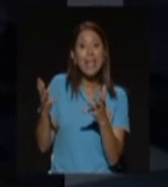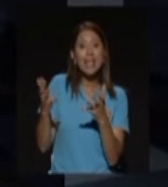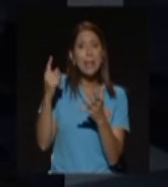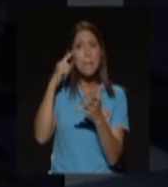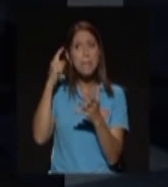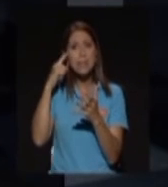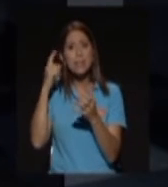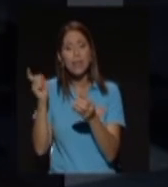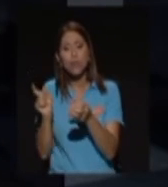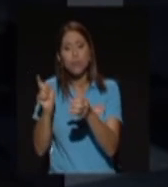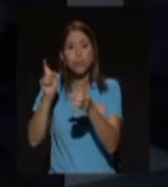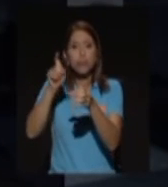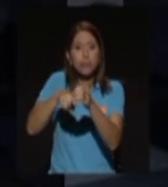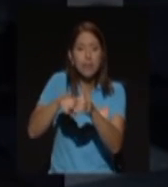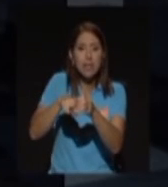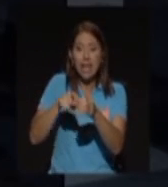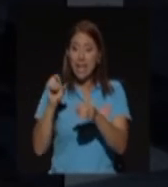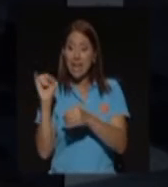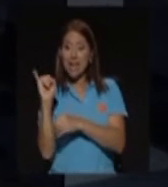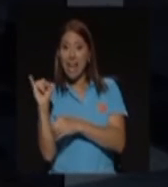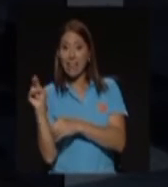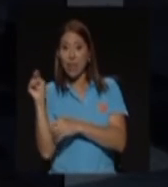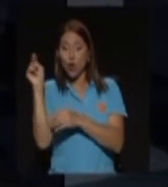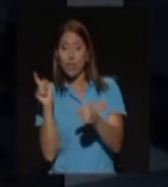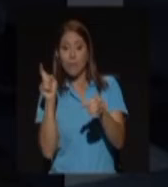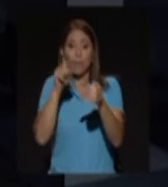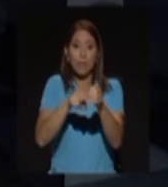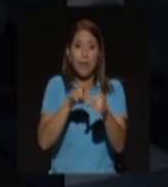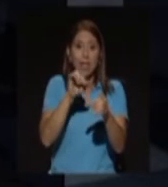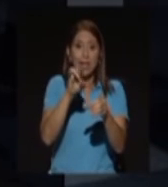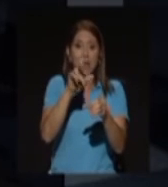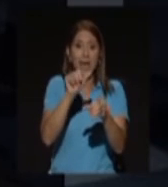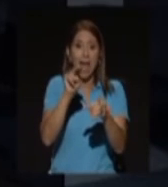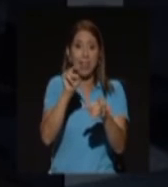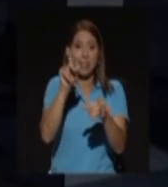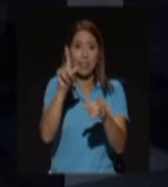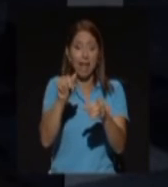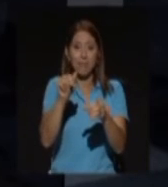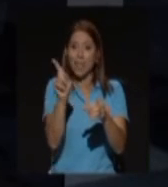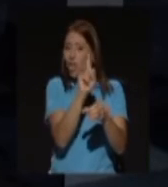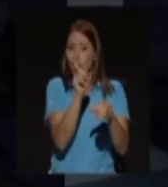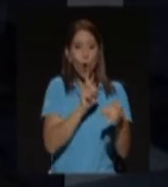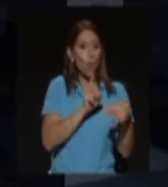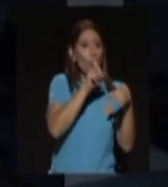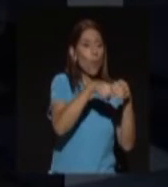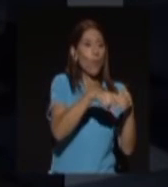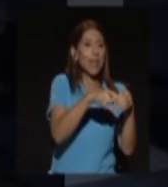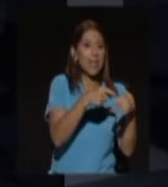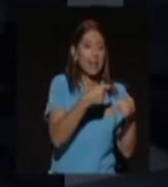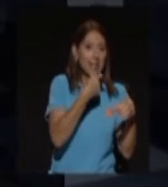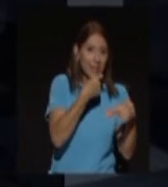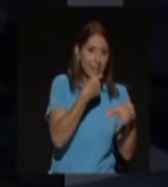de Inglaterra. Así es que el Reino Unido amenaza con ser desunido a raíz del